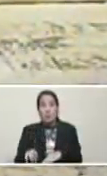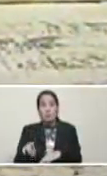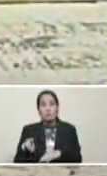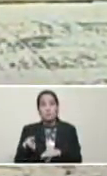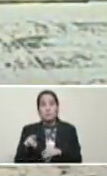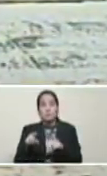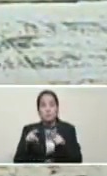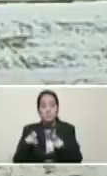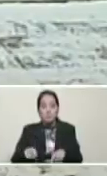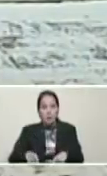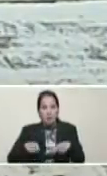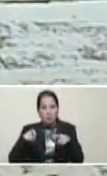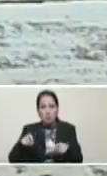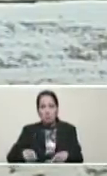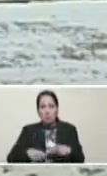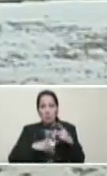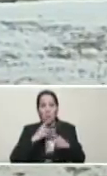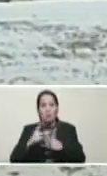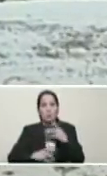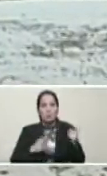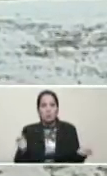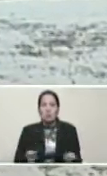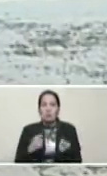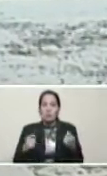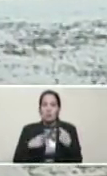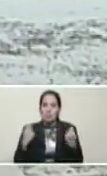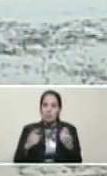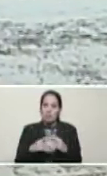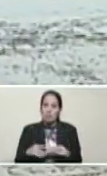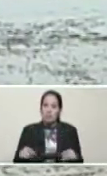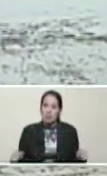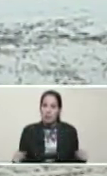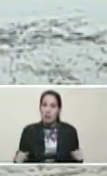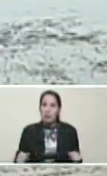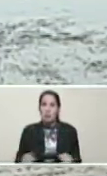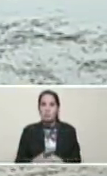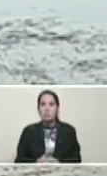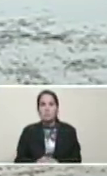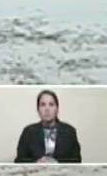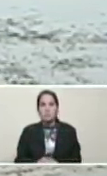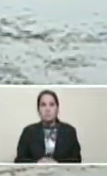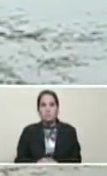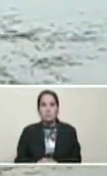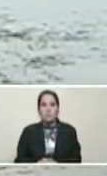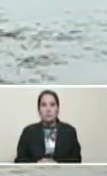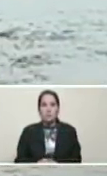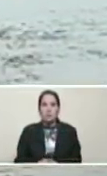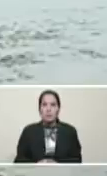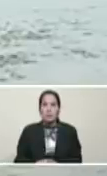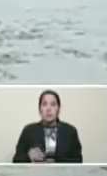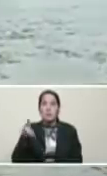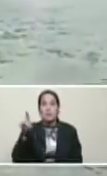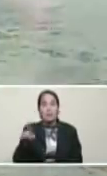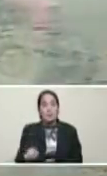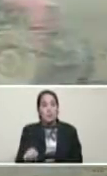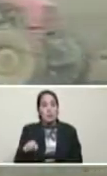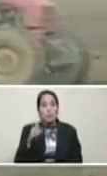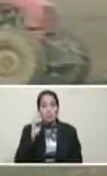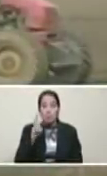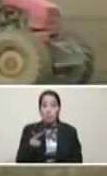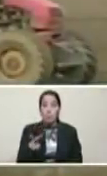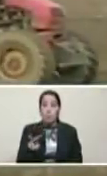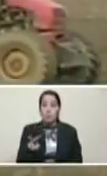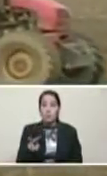y tierra porque no nos ha tocado maniobrar la adversidad así que hoy podemos ver